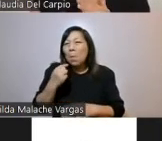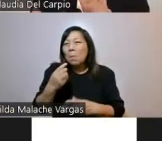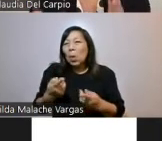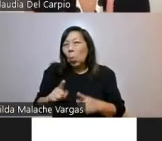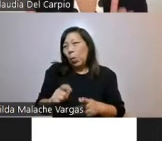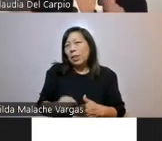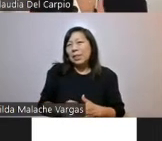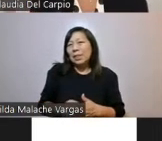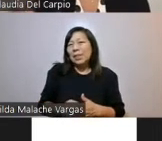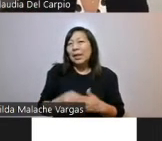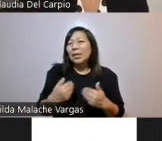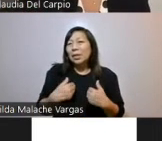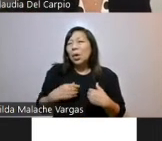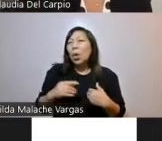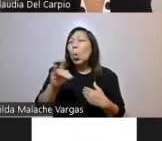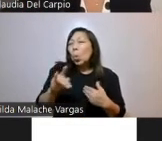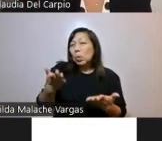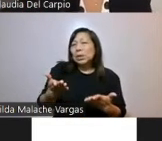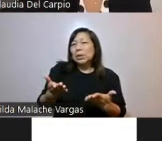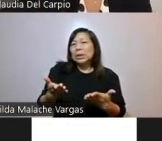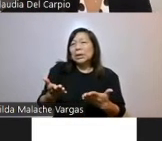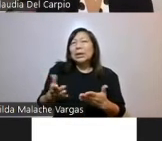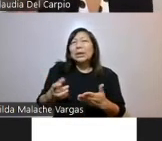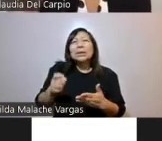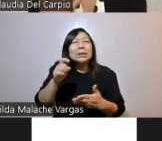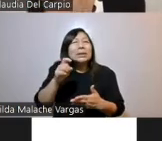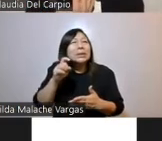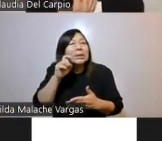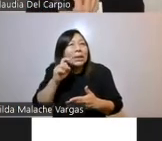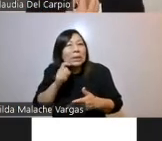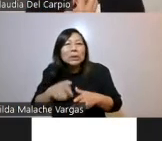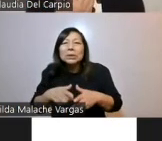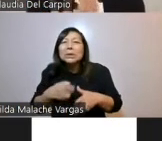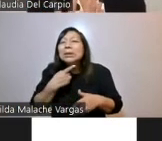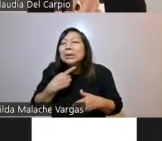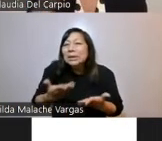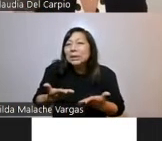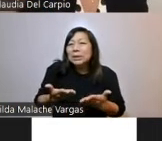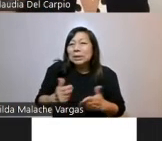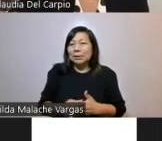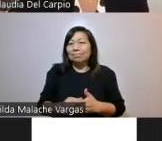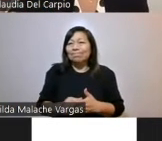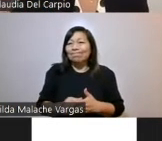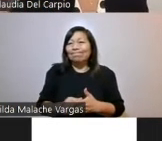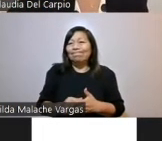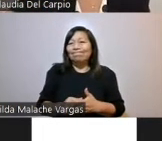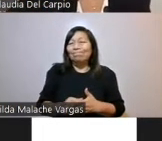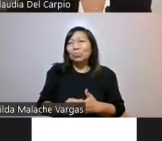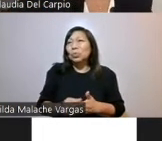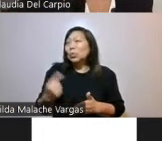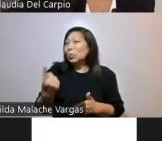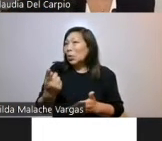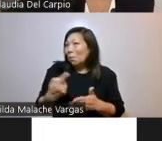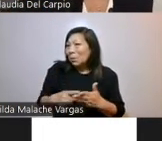en tener que usar un lubricante sexual, porque piensan que la mujer debe lubricarse solo por el